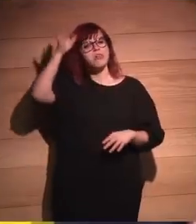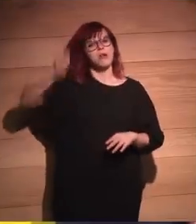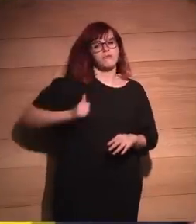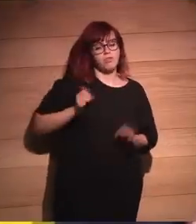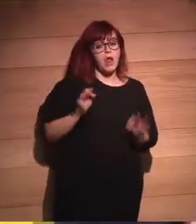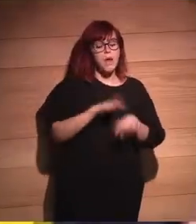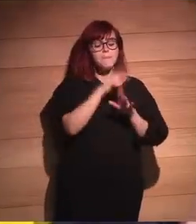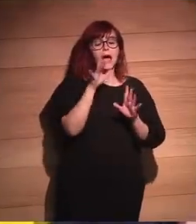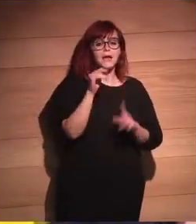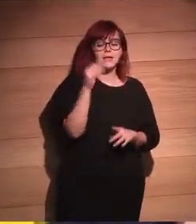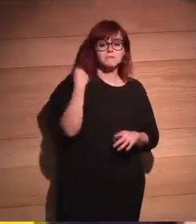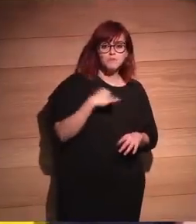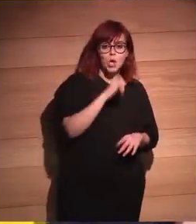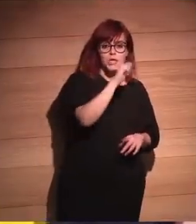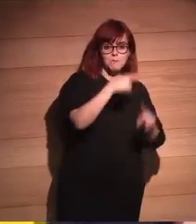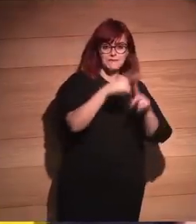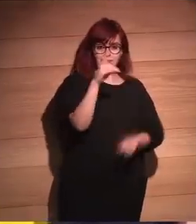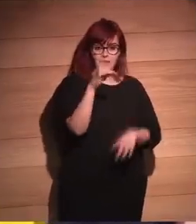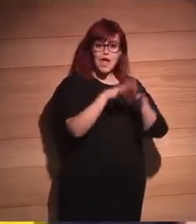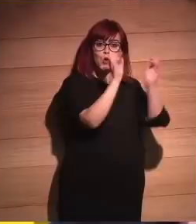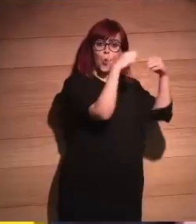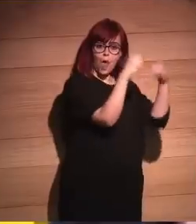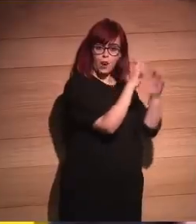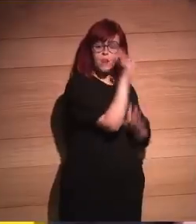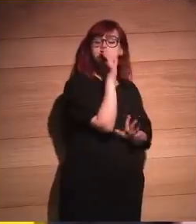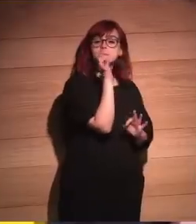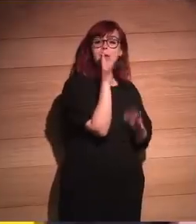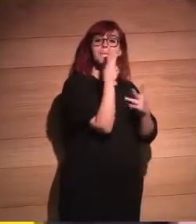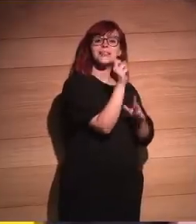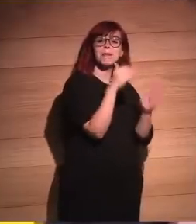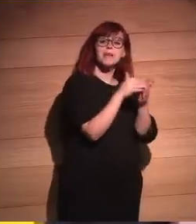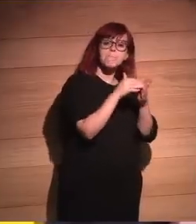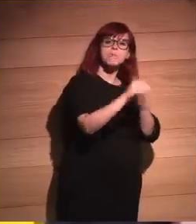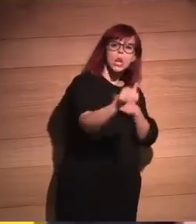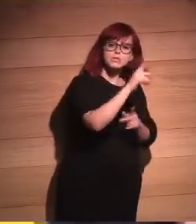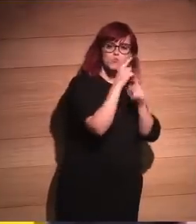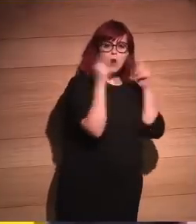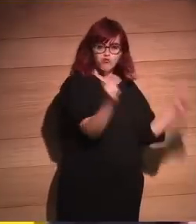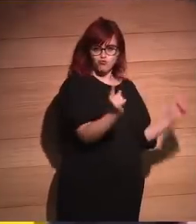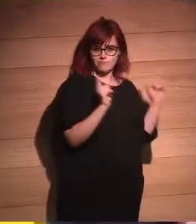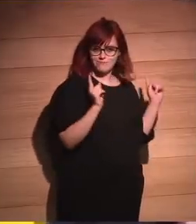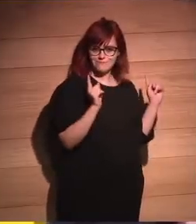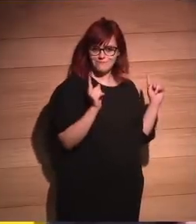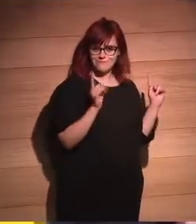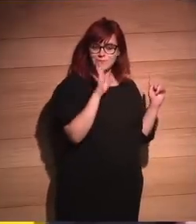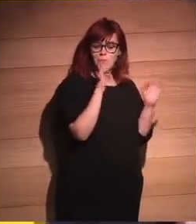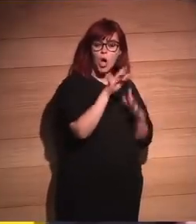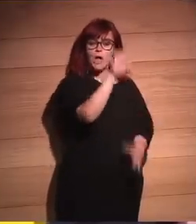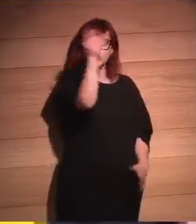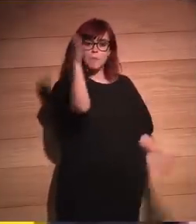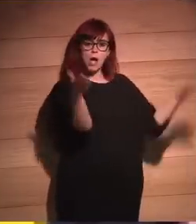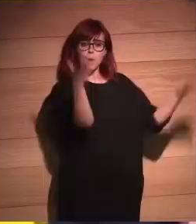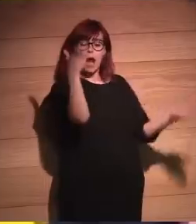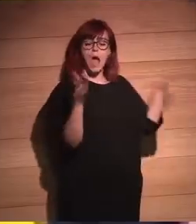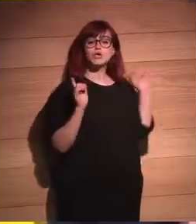El presupuesto de investigación y desarrollo de Google es de 20.000 millones al año. Es decir, que Europa se